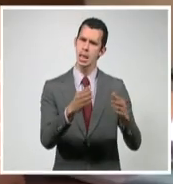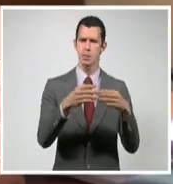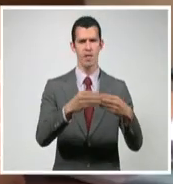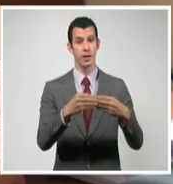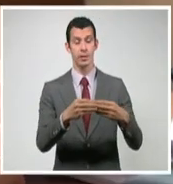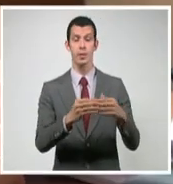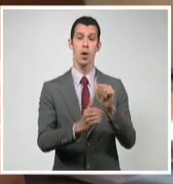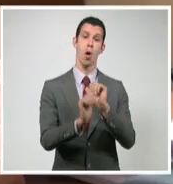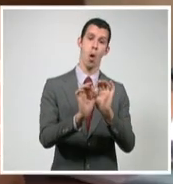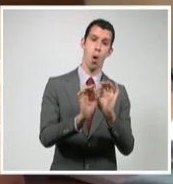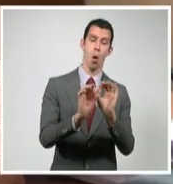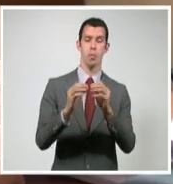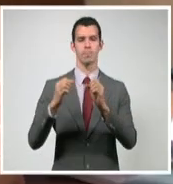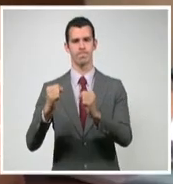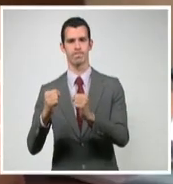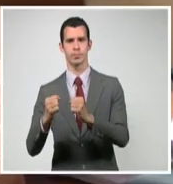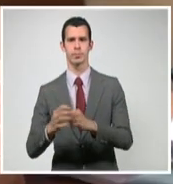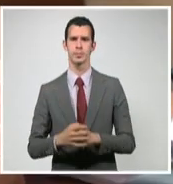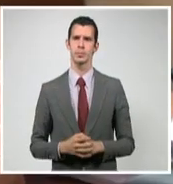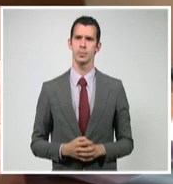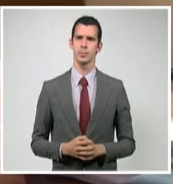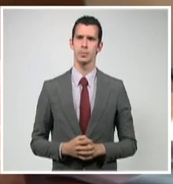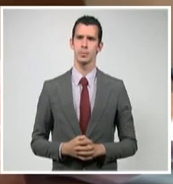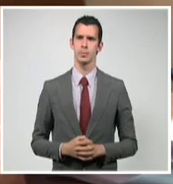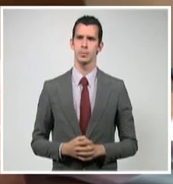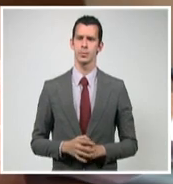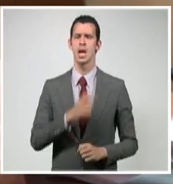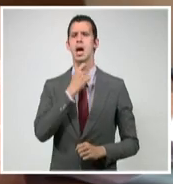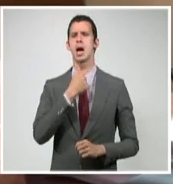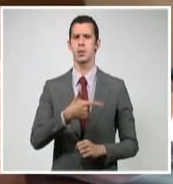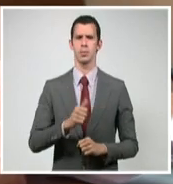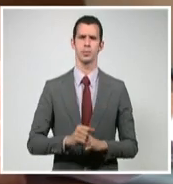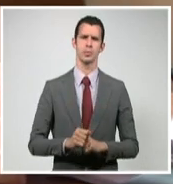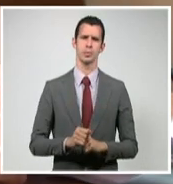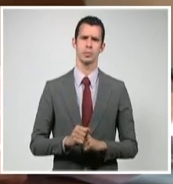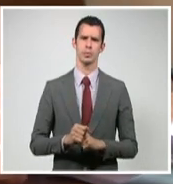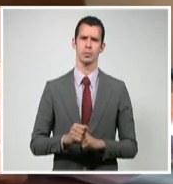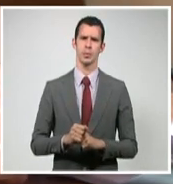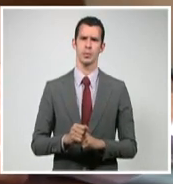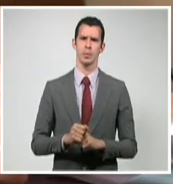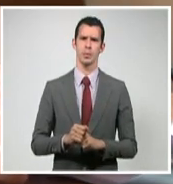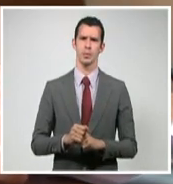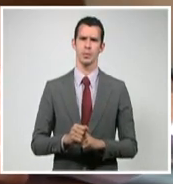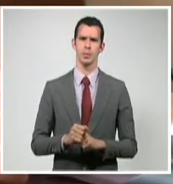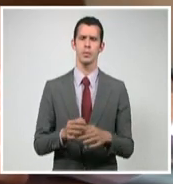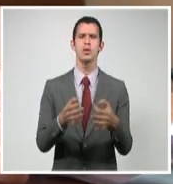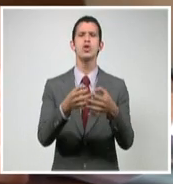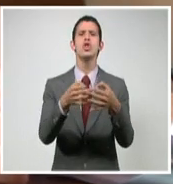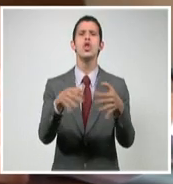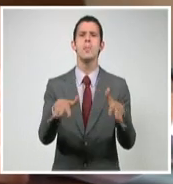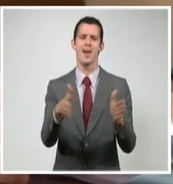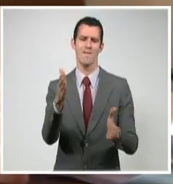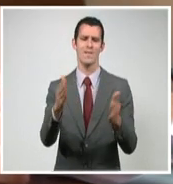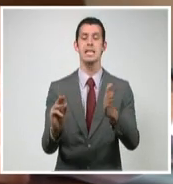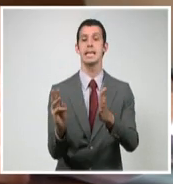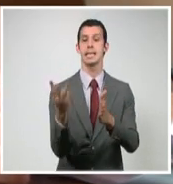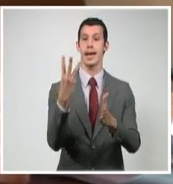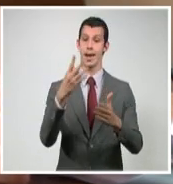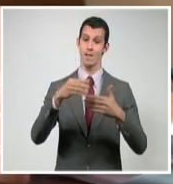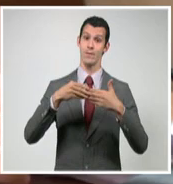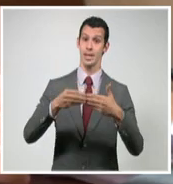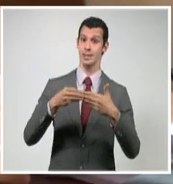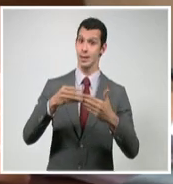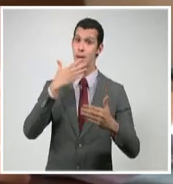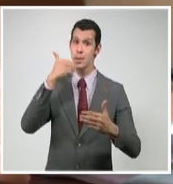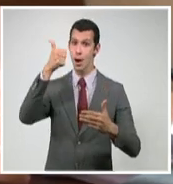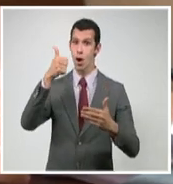plantear que quedarían cuatro provincias en la nueva normalidad y el municipio especial isla de la juventud en la etapa de